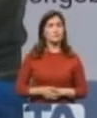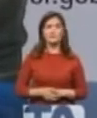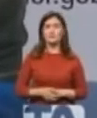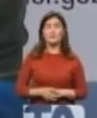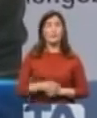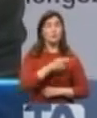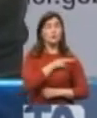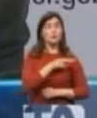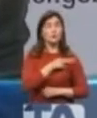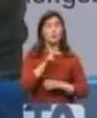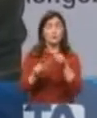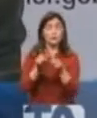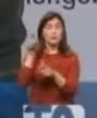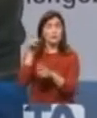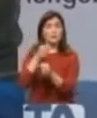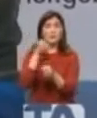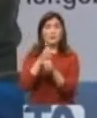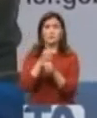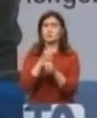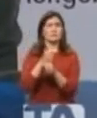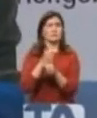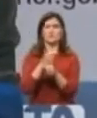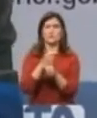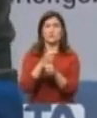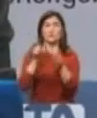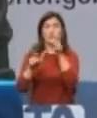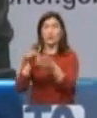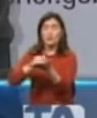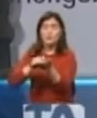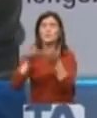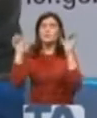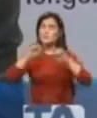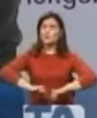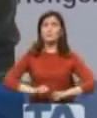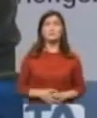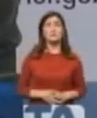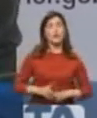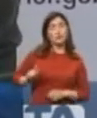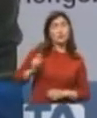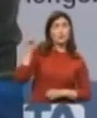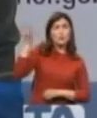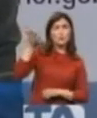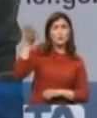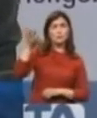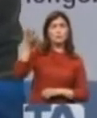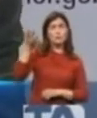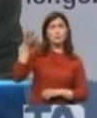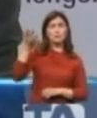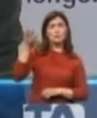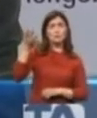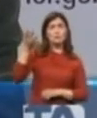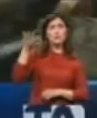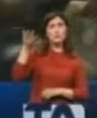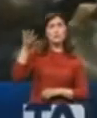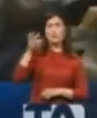en universidades evidentemente no están sometidas al decreto porque hay que llenarles. El salario de los maestros seguramente está excluido